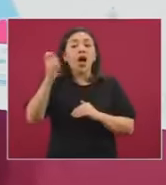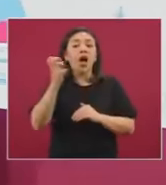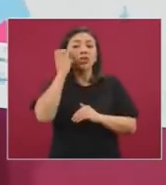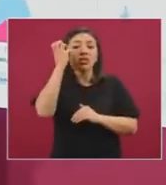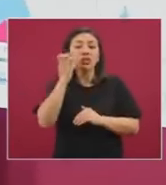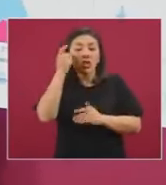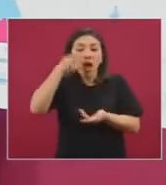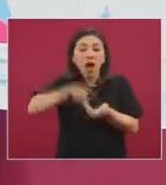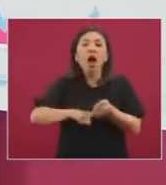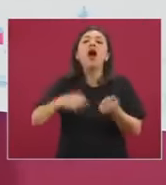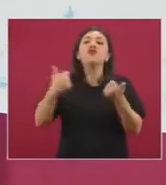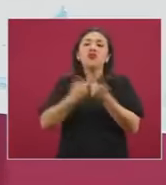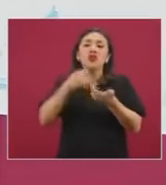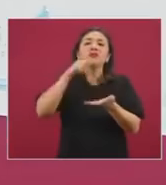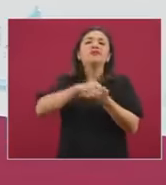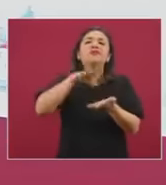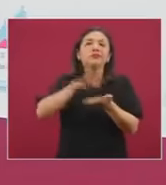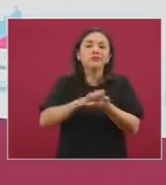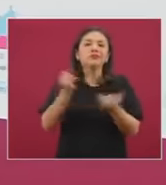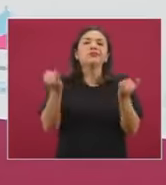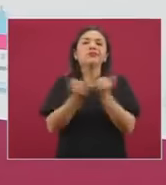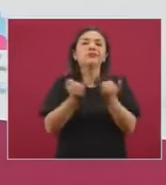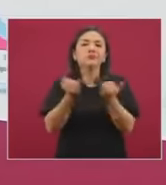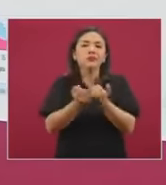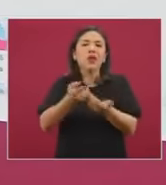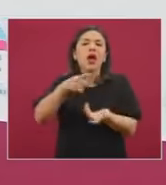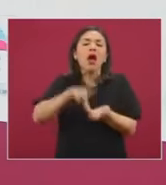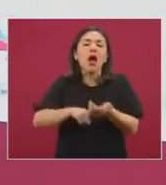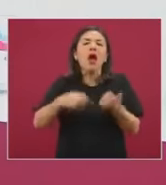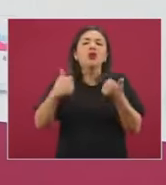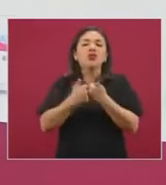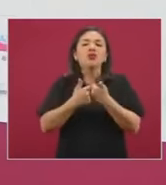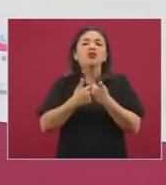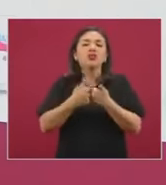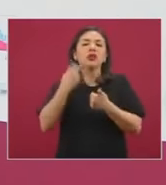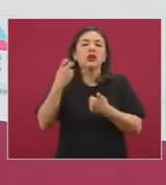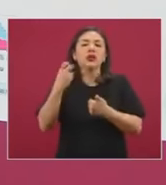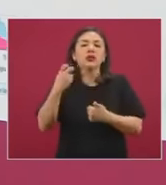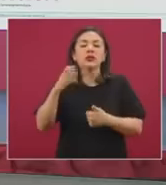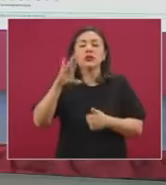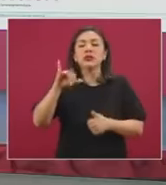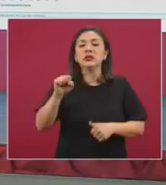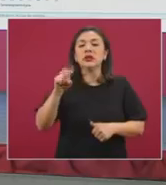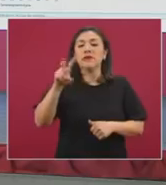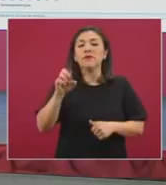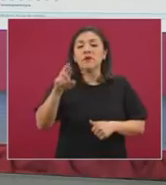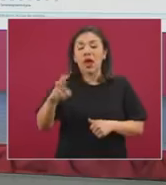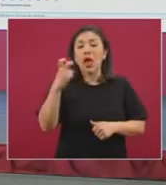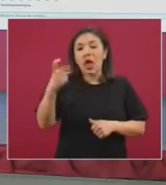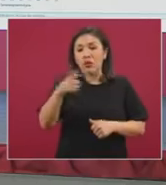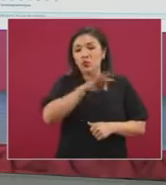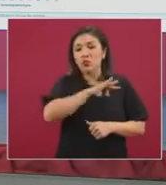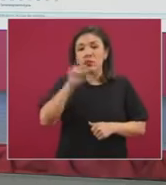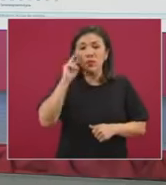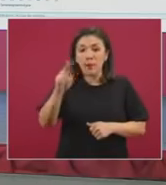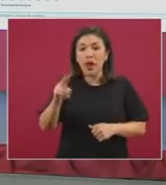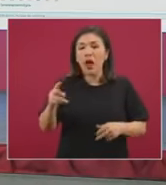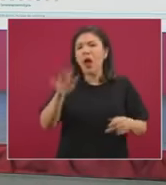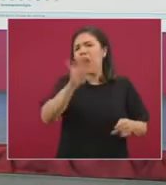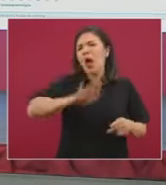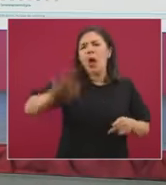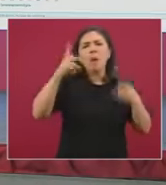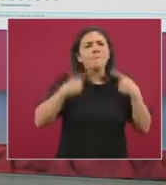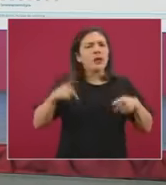exceso está registrado también en el CISBER, y esto lo podemos ver tanto en la población